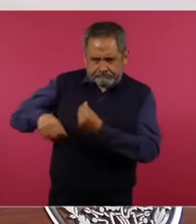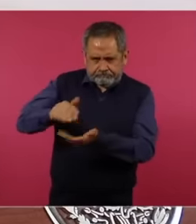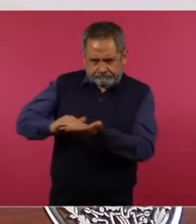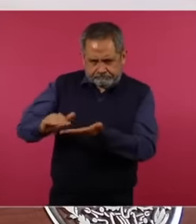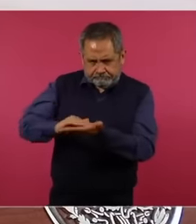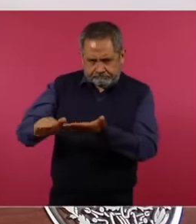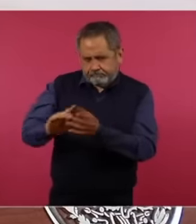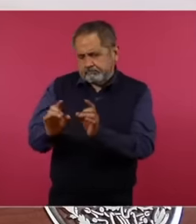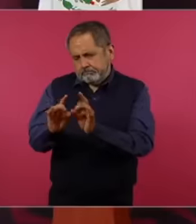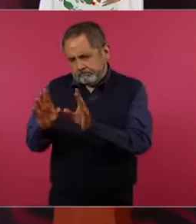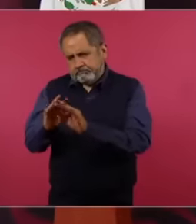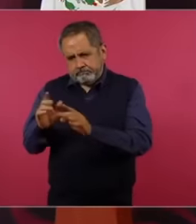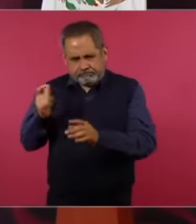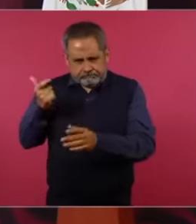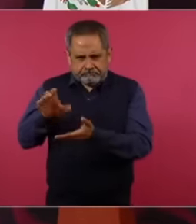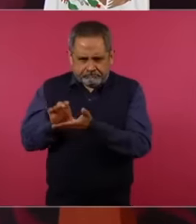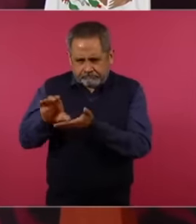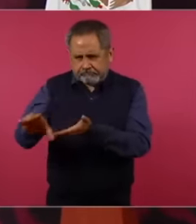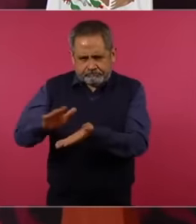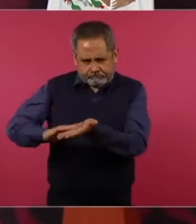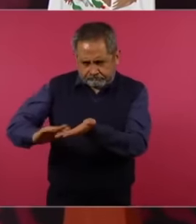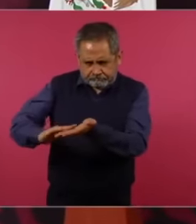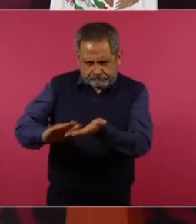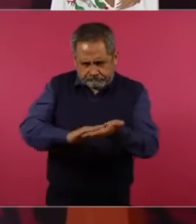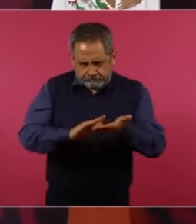todos los daños, se les iba a indemnizar,